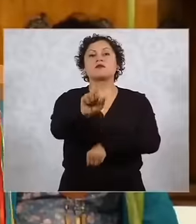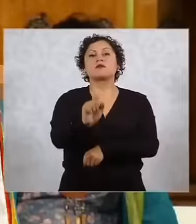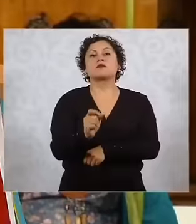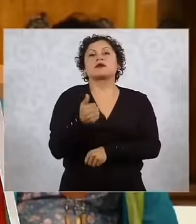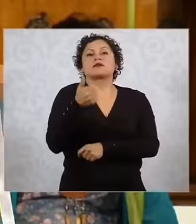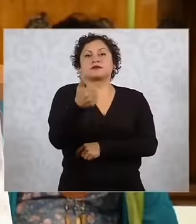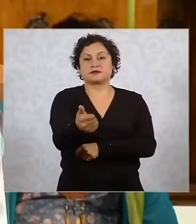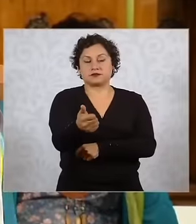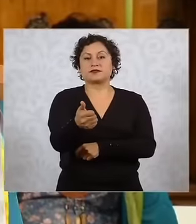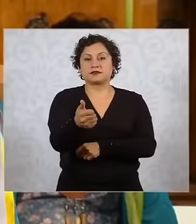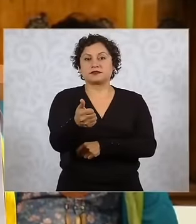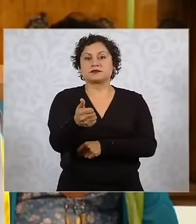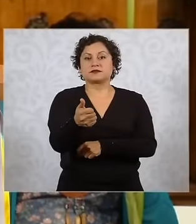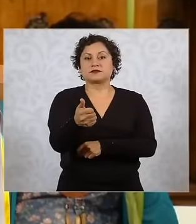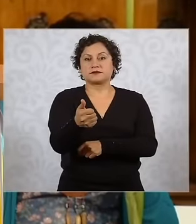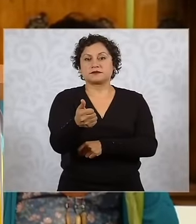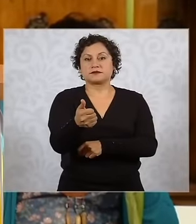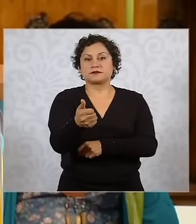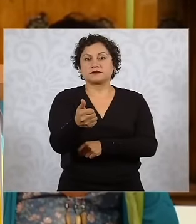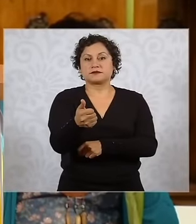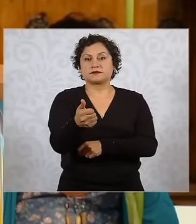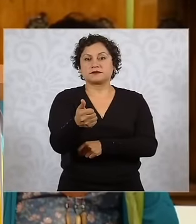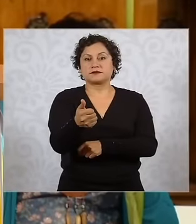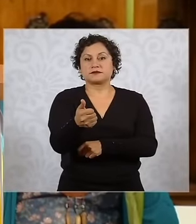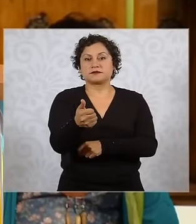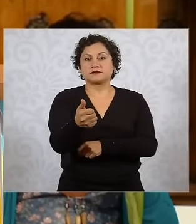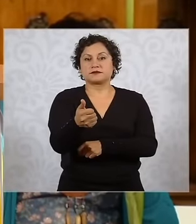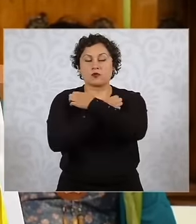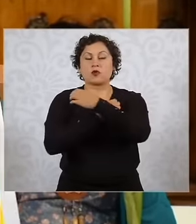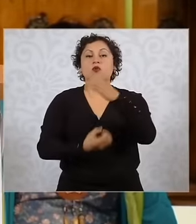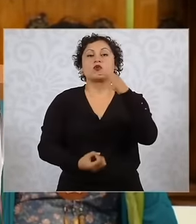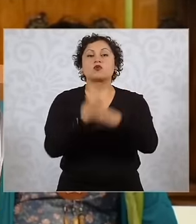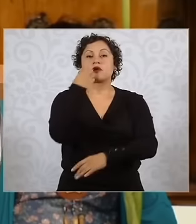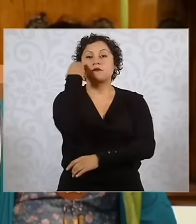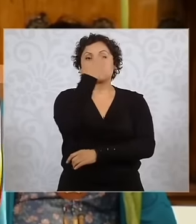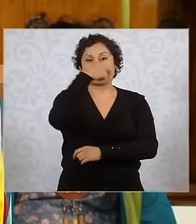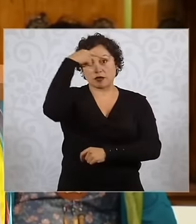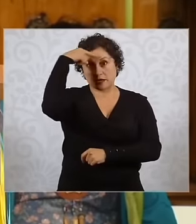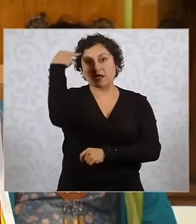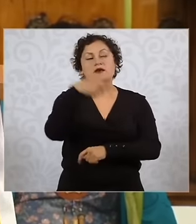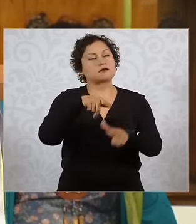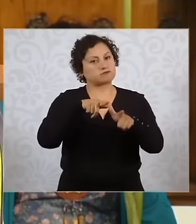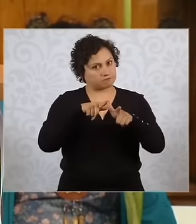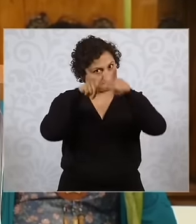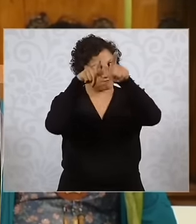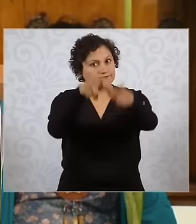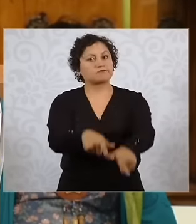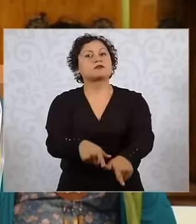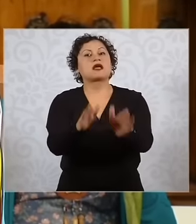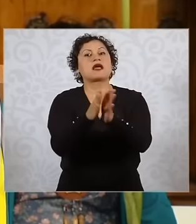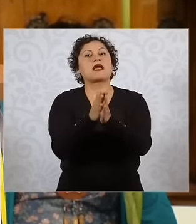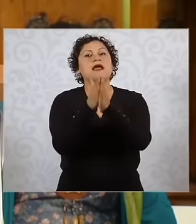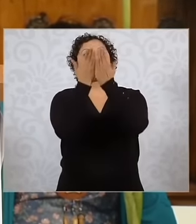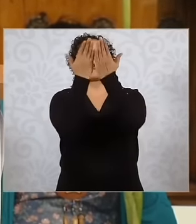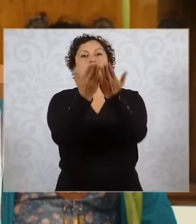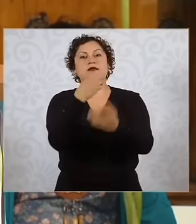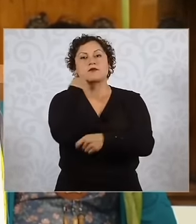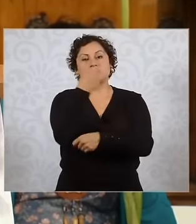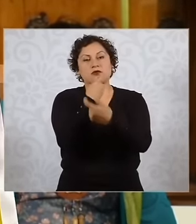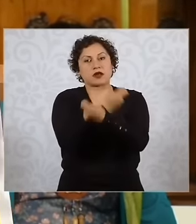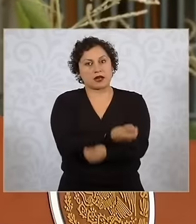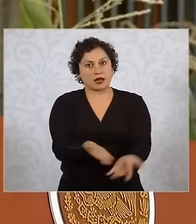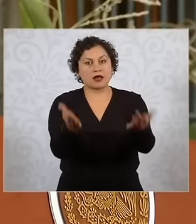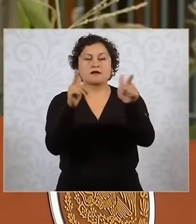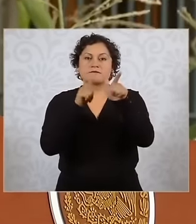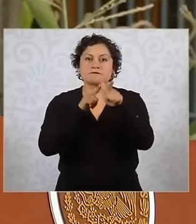educativo de la nueva escuela mexicana y los libros de texto gratuitos.